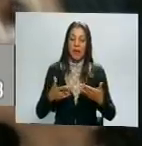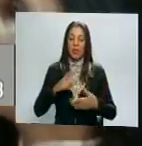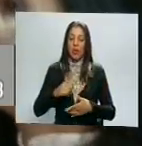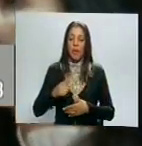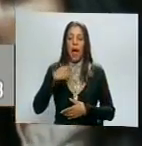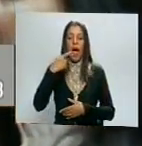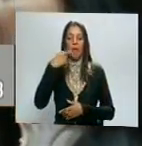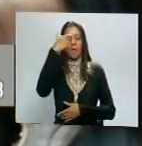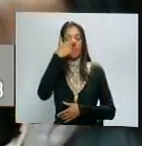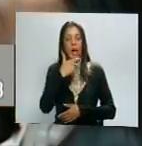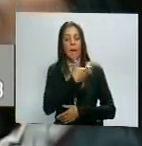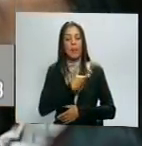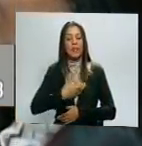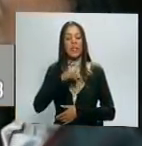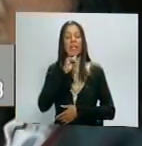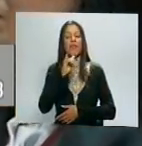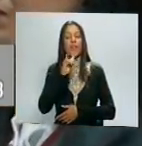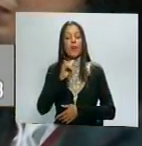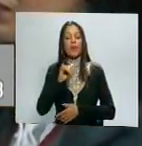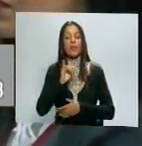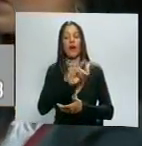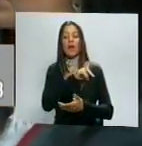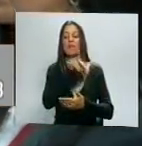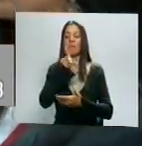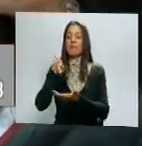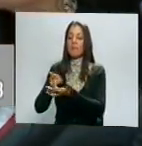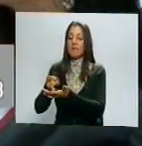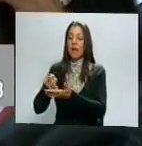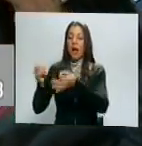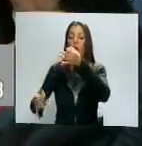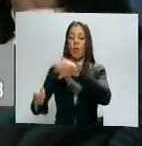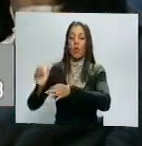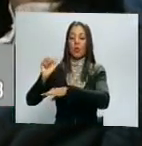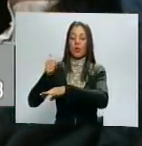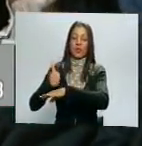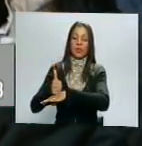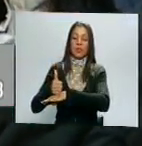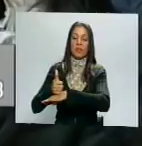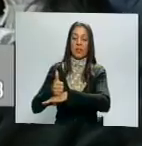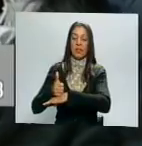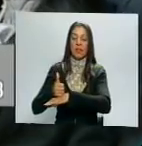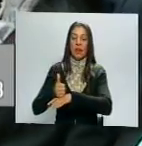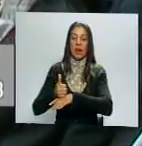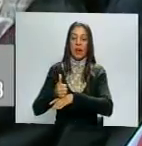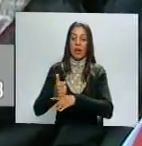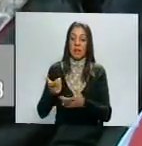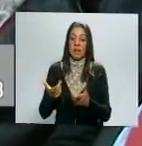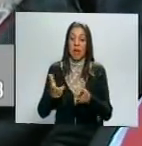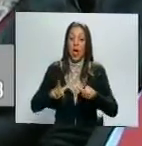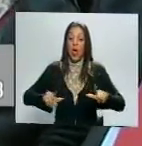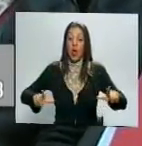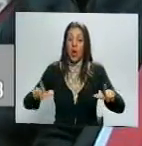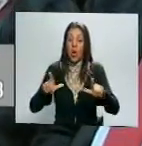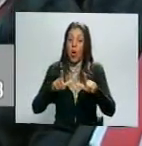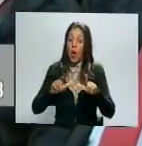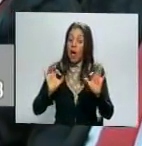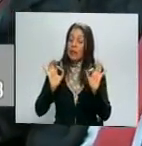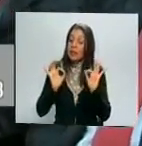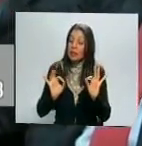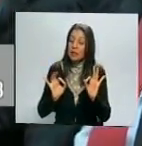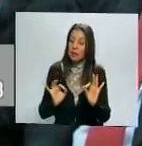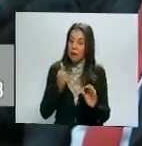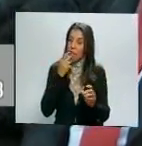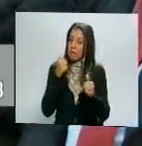del presidente. Fue ante el TCJ y no hay, creo, en este momento un lugar más adecuado para que nuestro